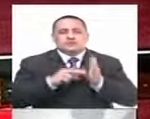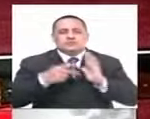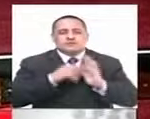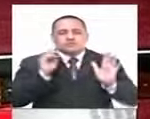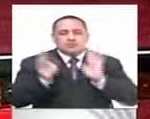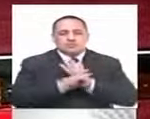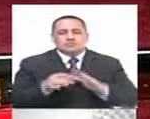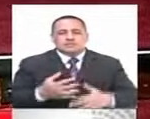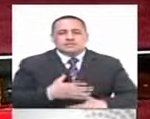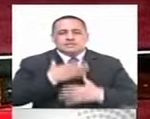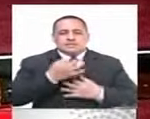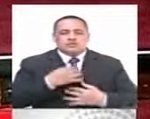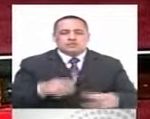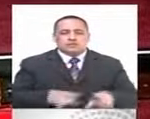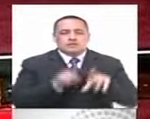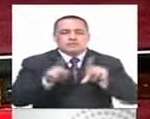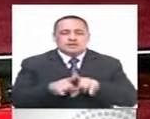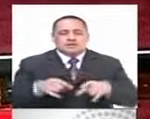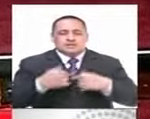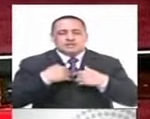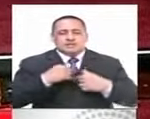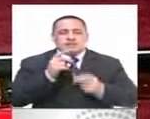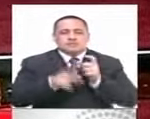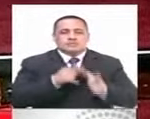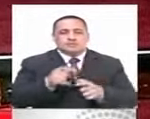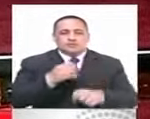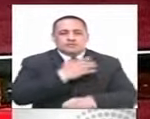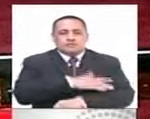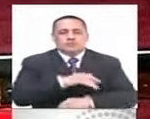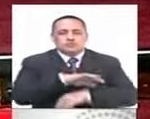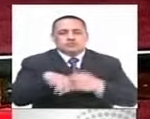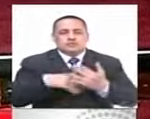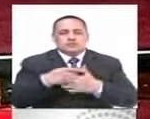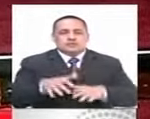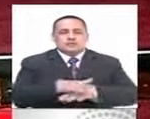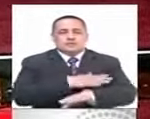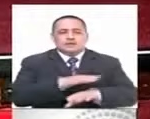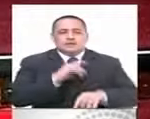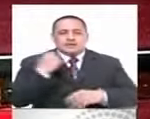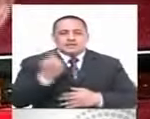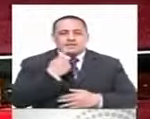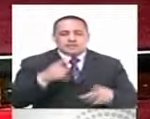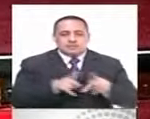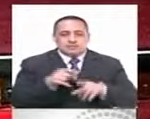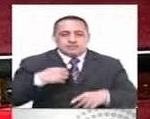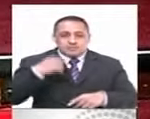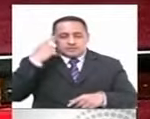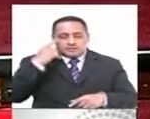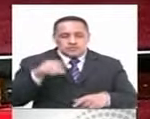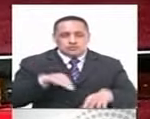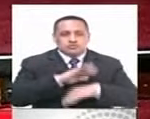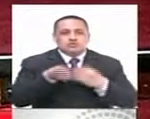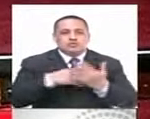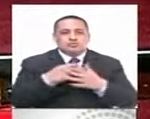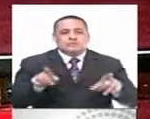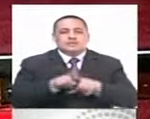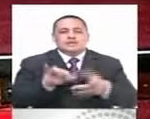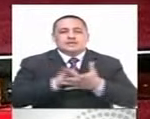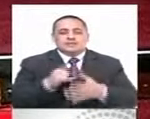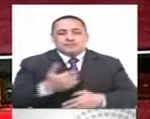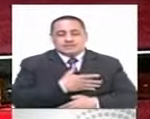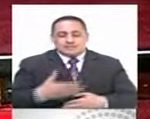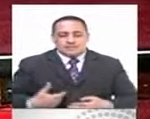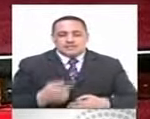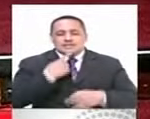que estamos interesados también en tener una población a favor de nosotros para la Asamblea Constituyente. Se puede pensar en todo. Entonces, señora presidenta,